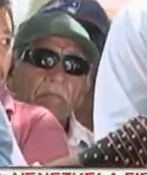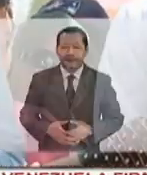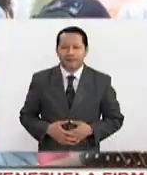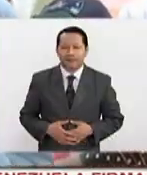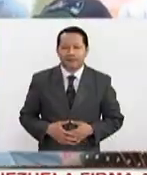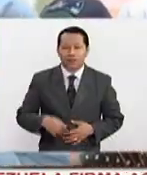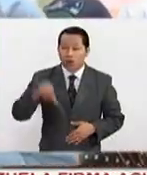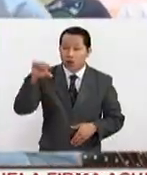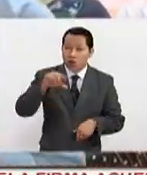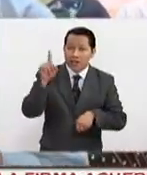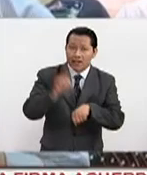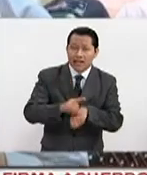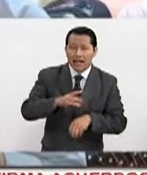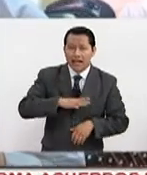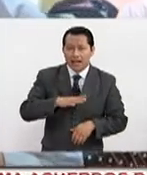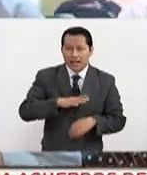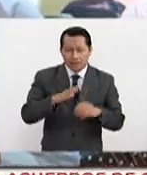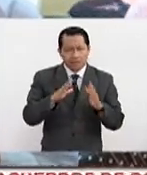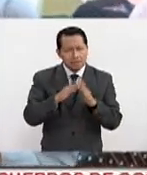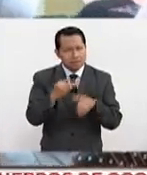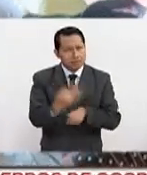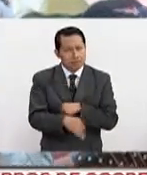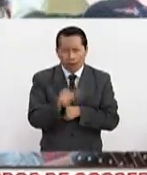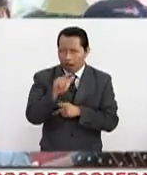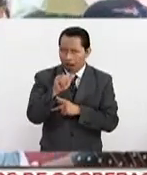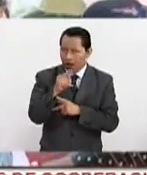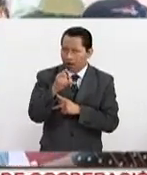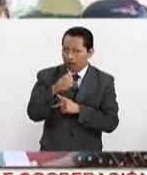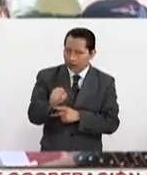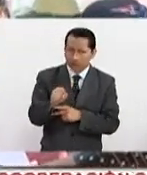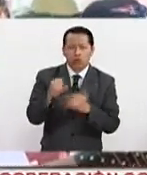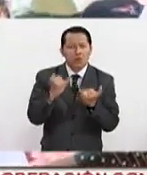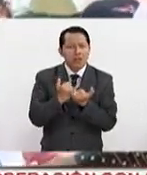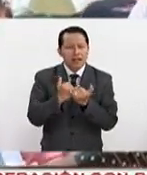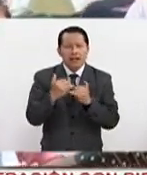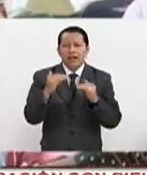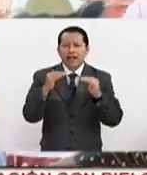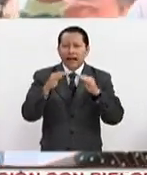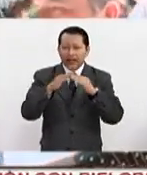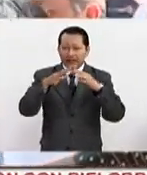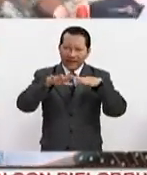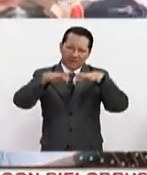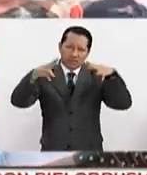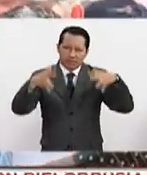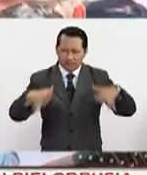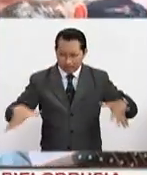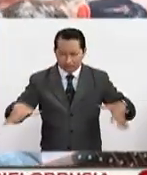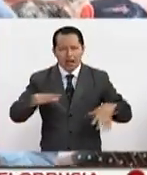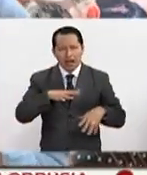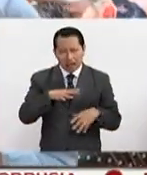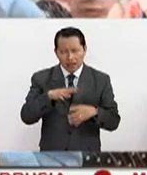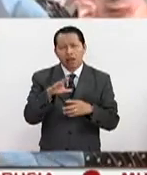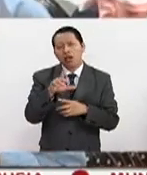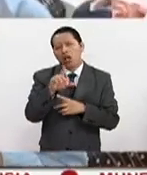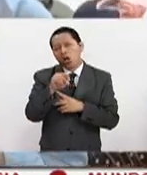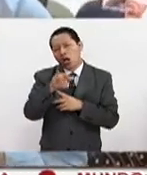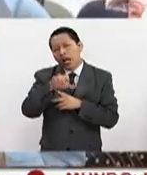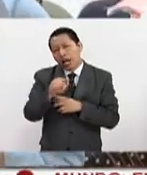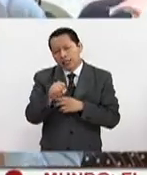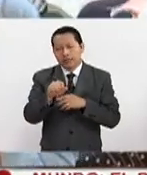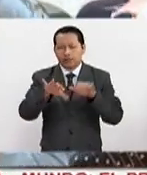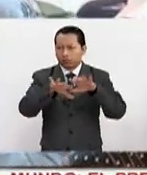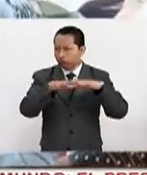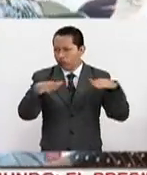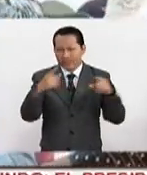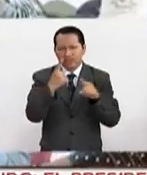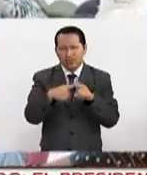Hoy aquí hay albergues, hoy aquí se han repartido también casas de campaña, lonas,